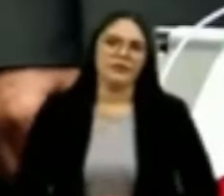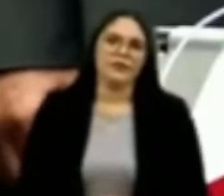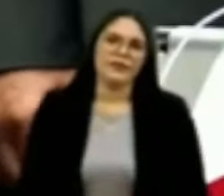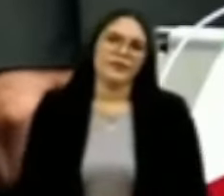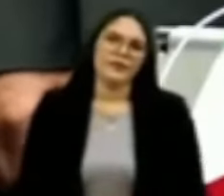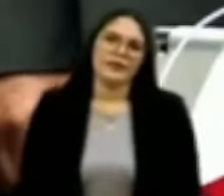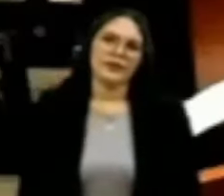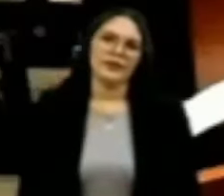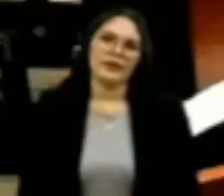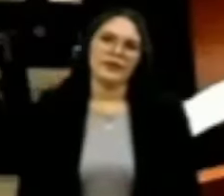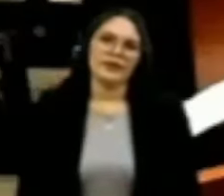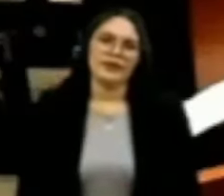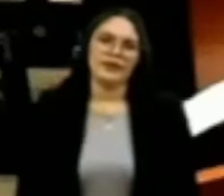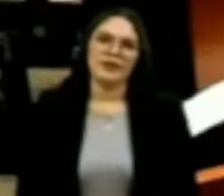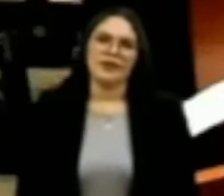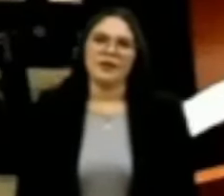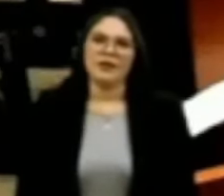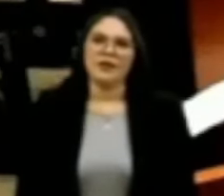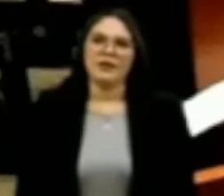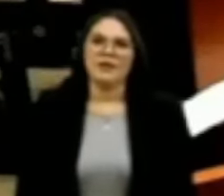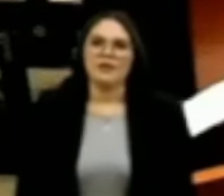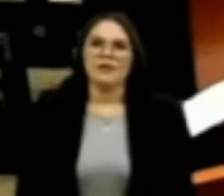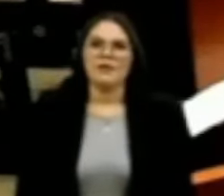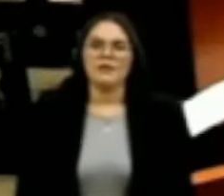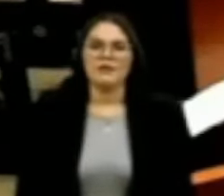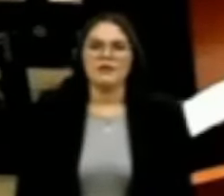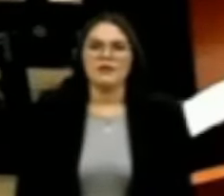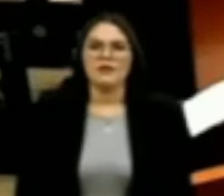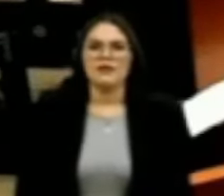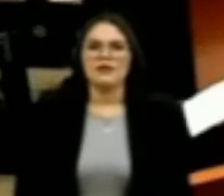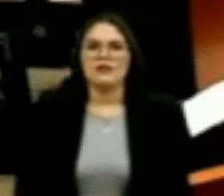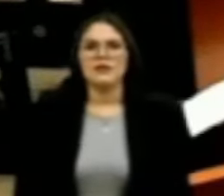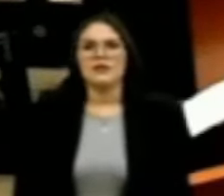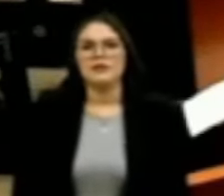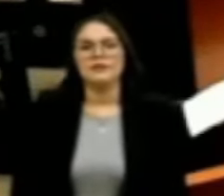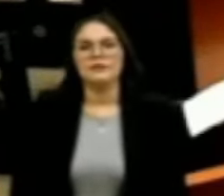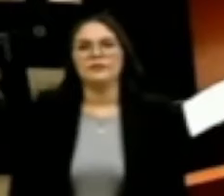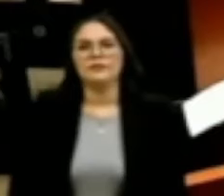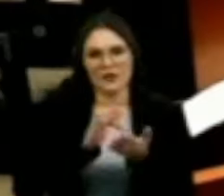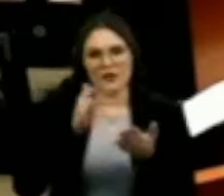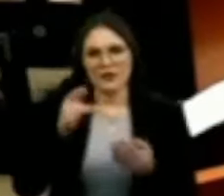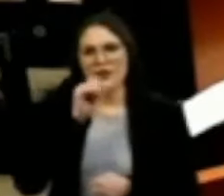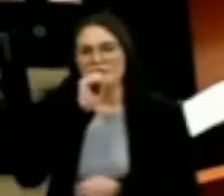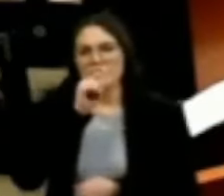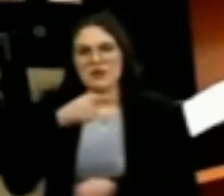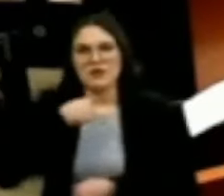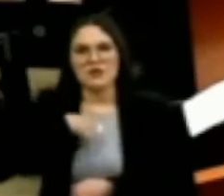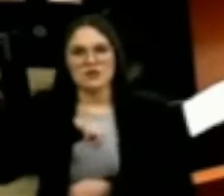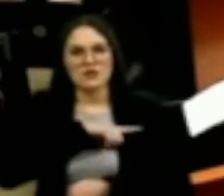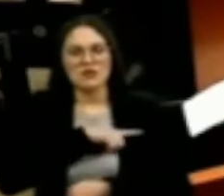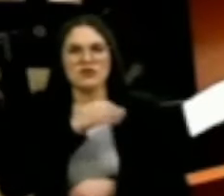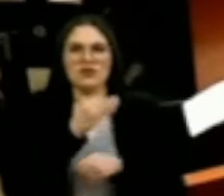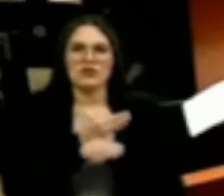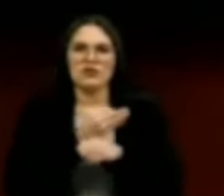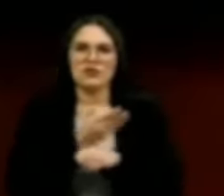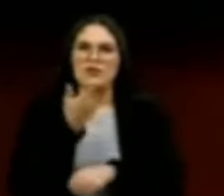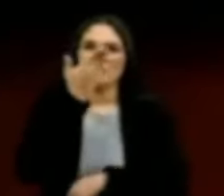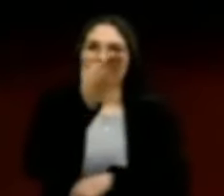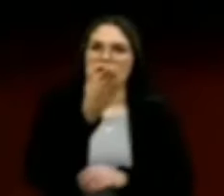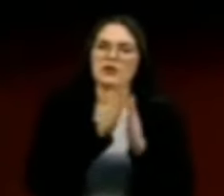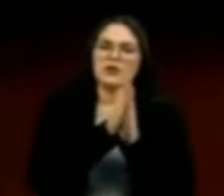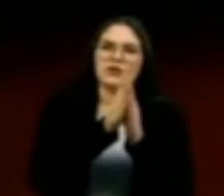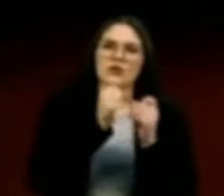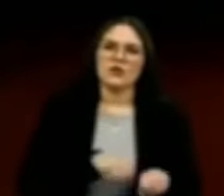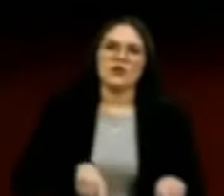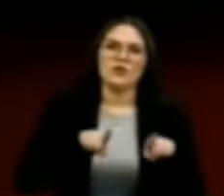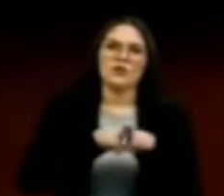López Hernández junto a Gerardo Fernández Noroña, pero mi querido Ricardo, pues a Ricardo Anaya, casi dice,